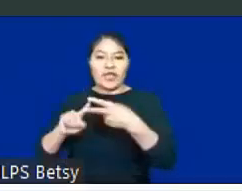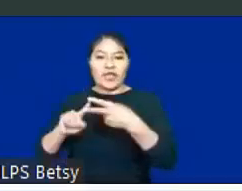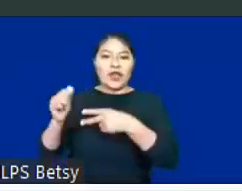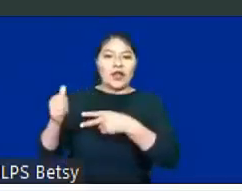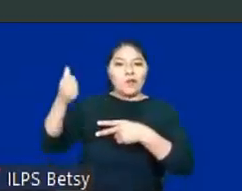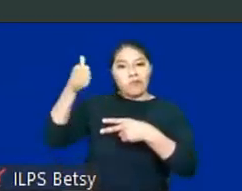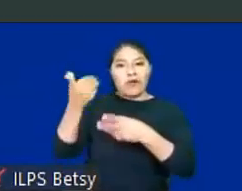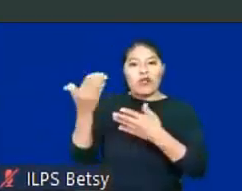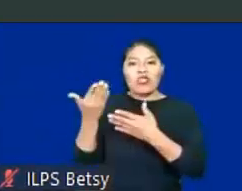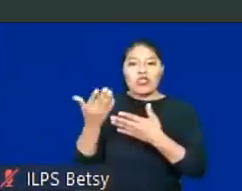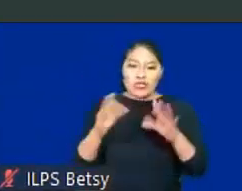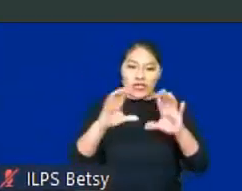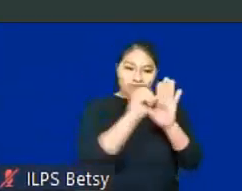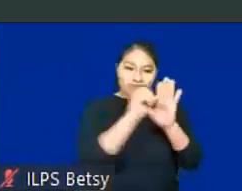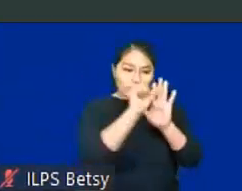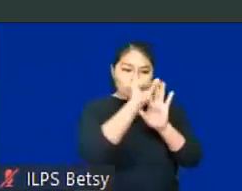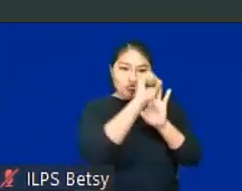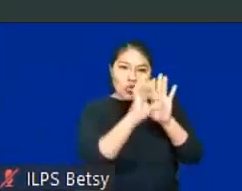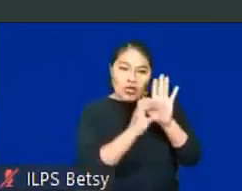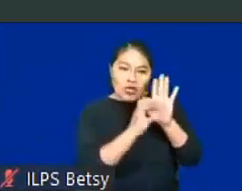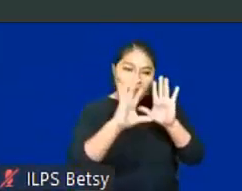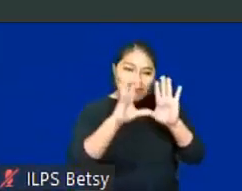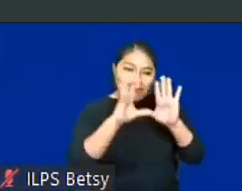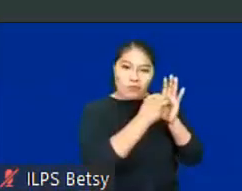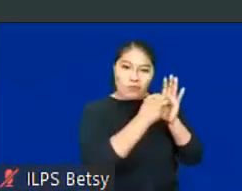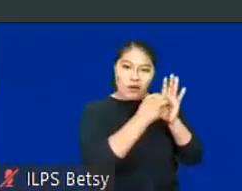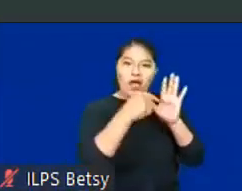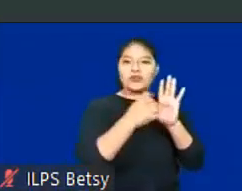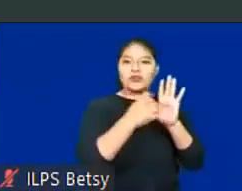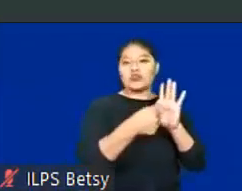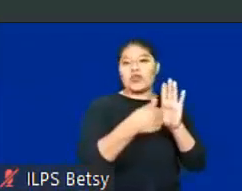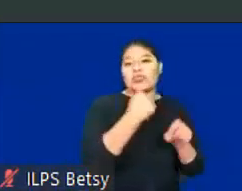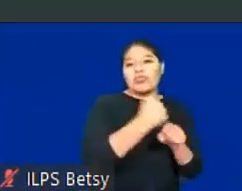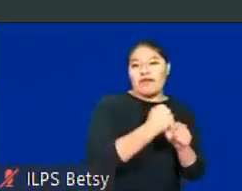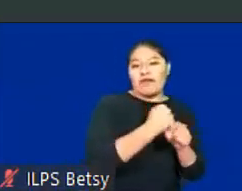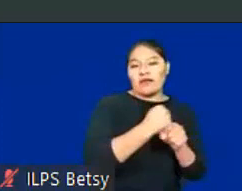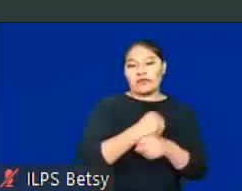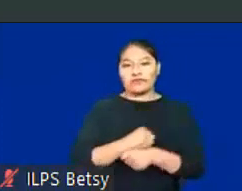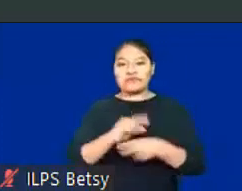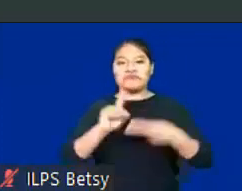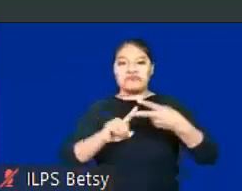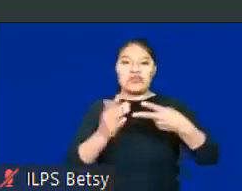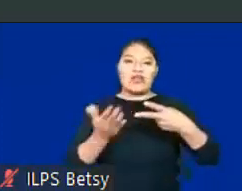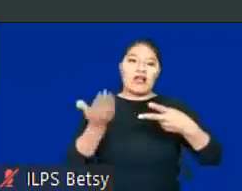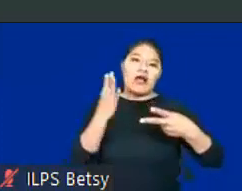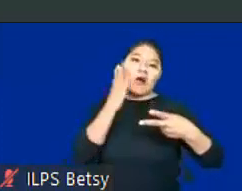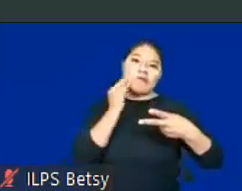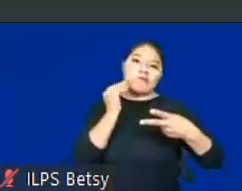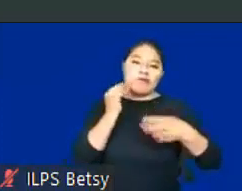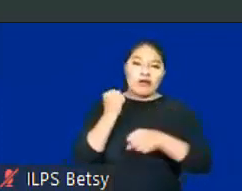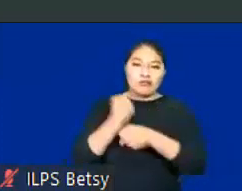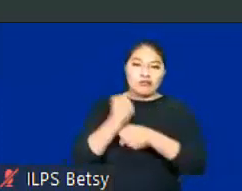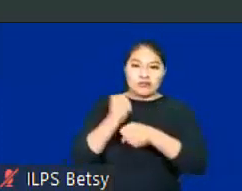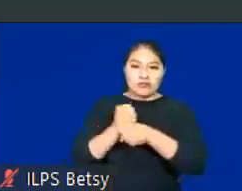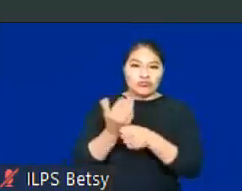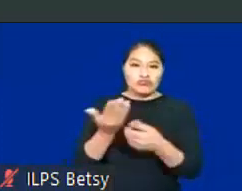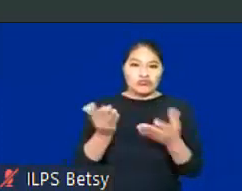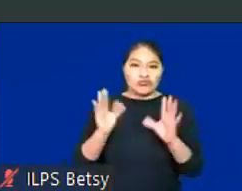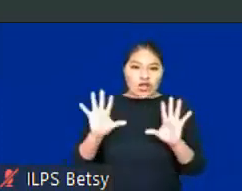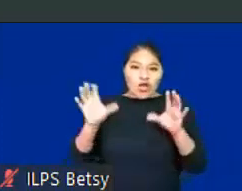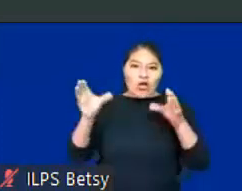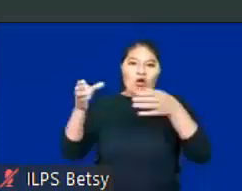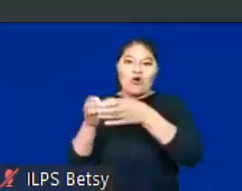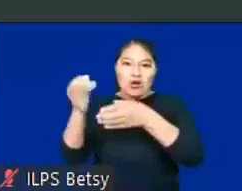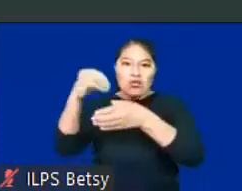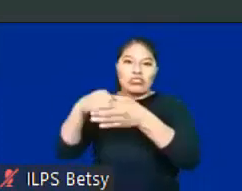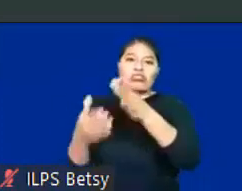de Tecnologías de la Información de la SUNAR. Ha sido jefe del Departamento de Tecnologías de la Información del